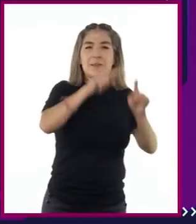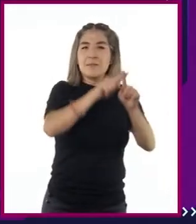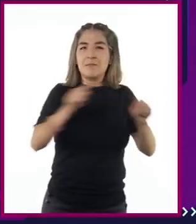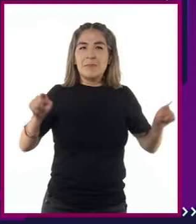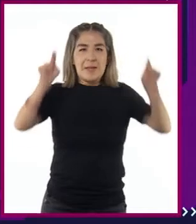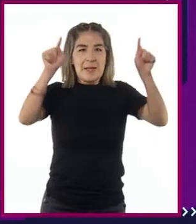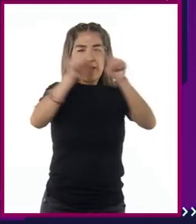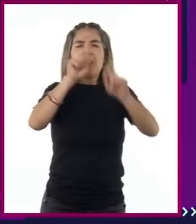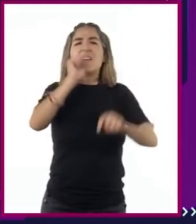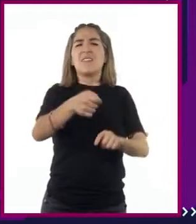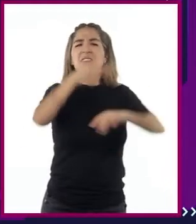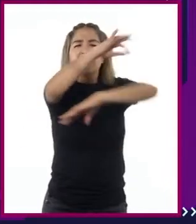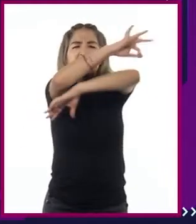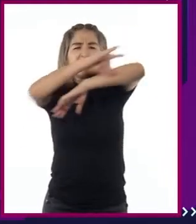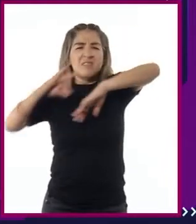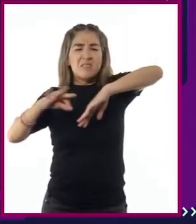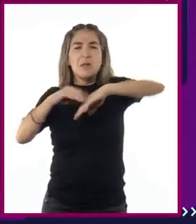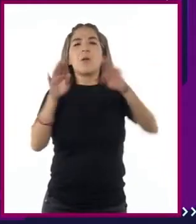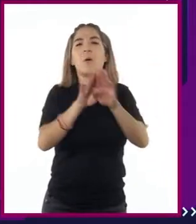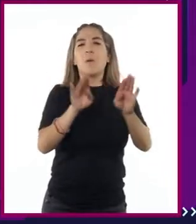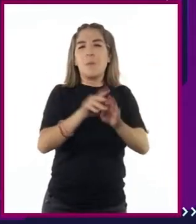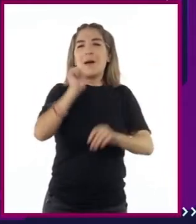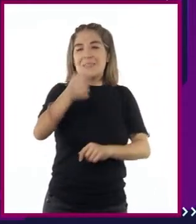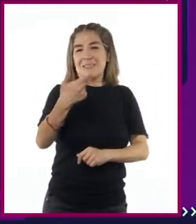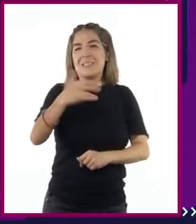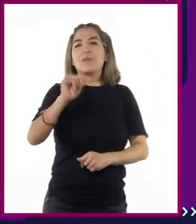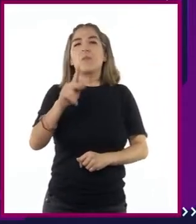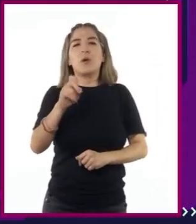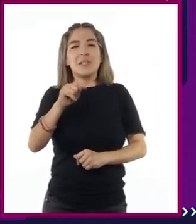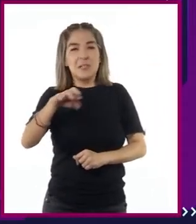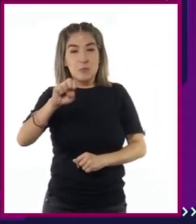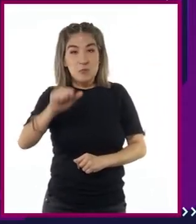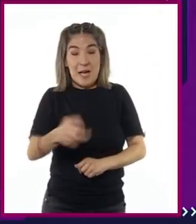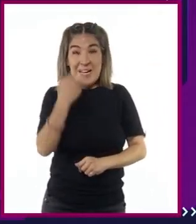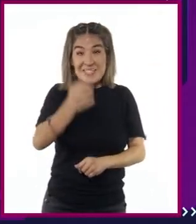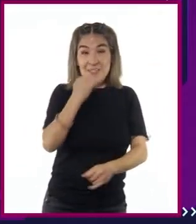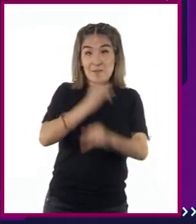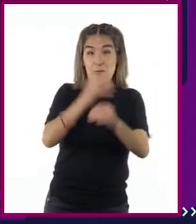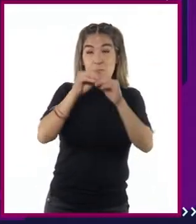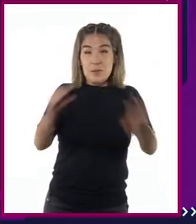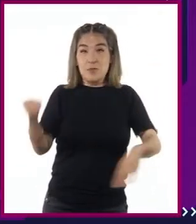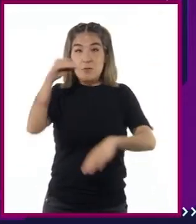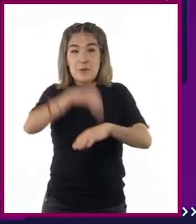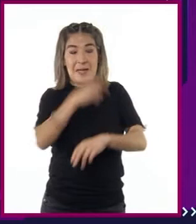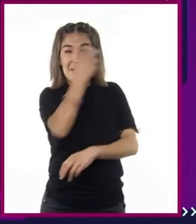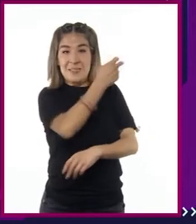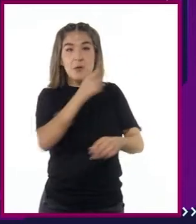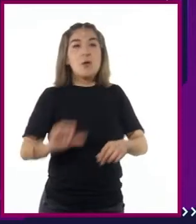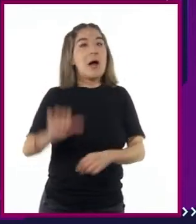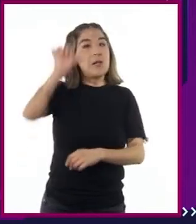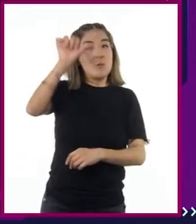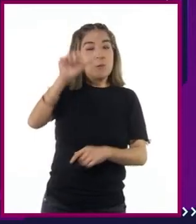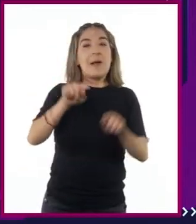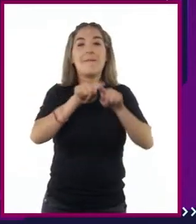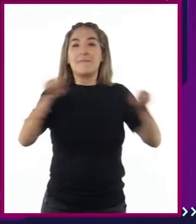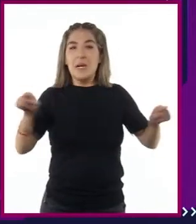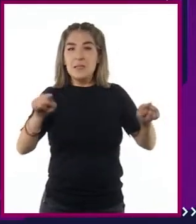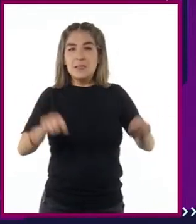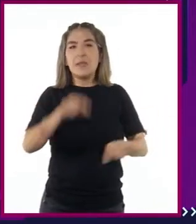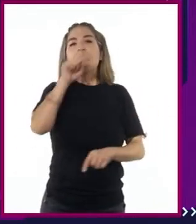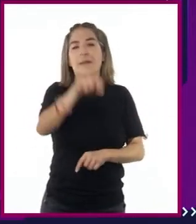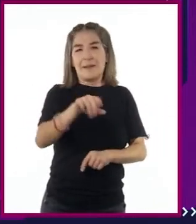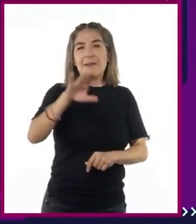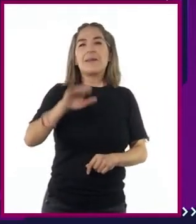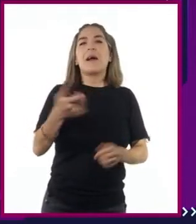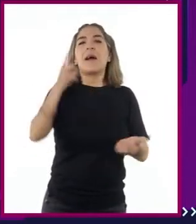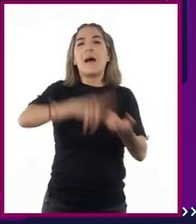diagonal representa la hipotenusa. Los datos proporcionados de la altura y base son los